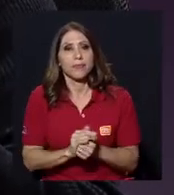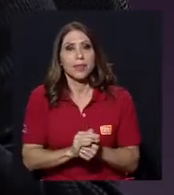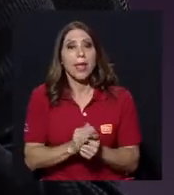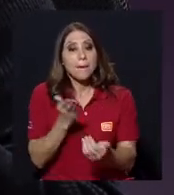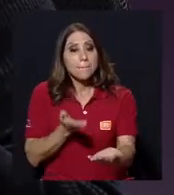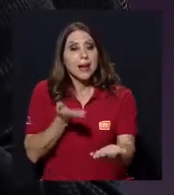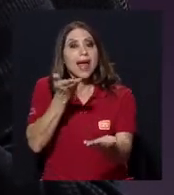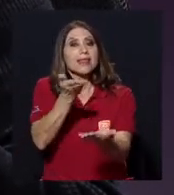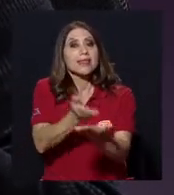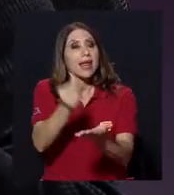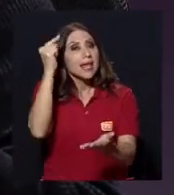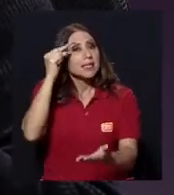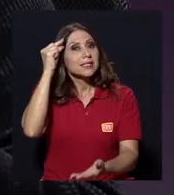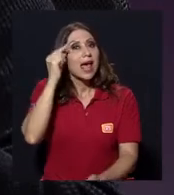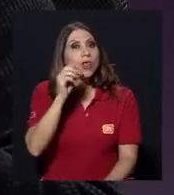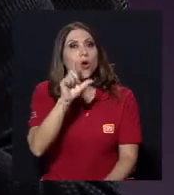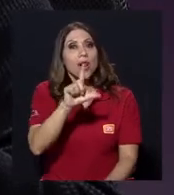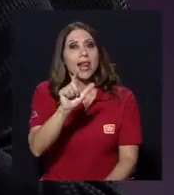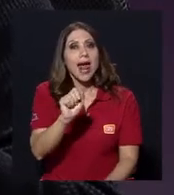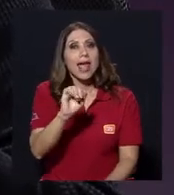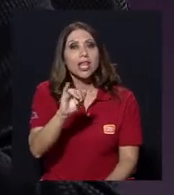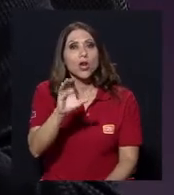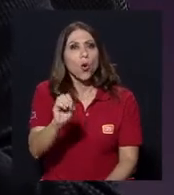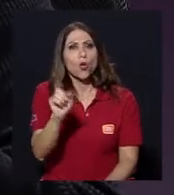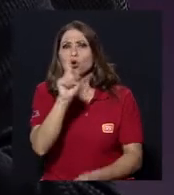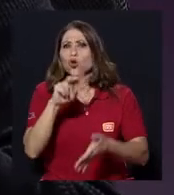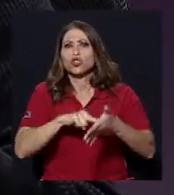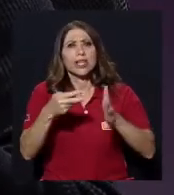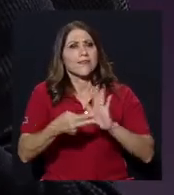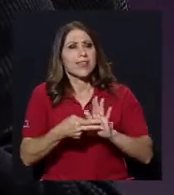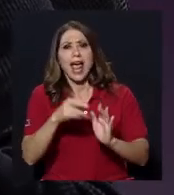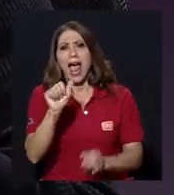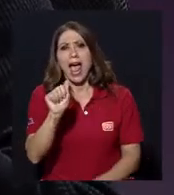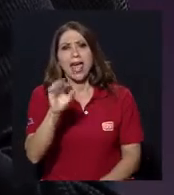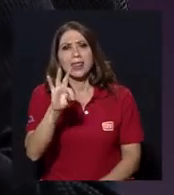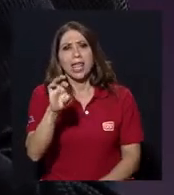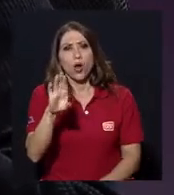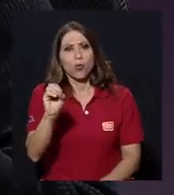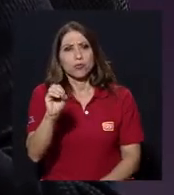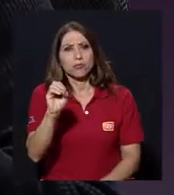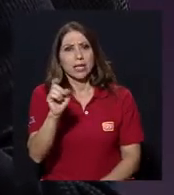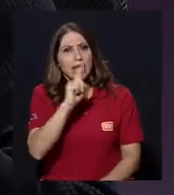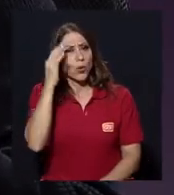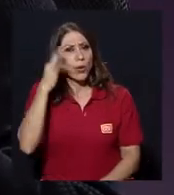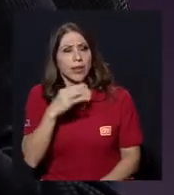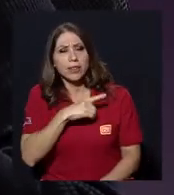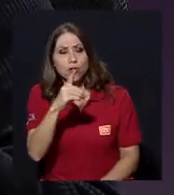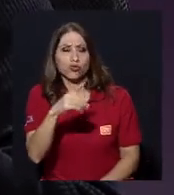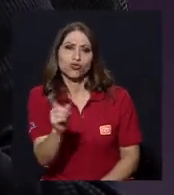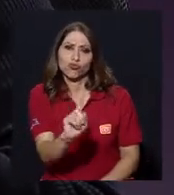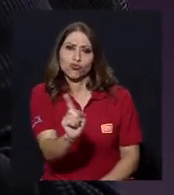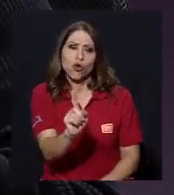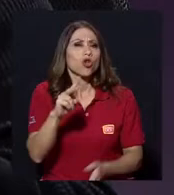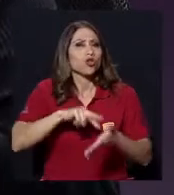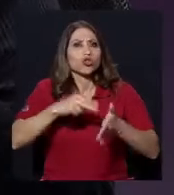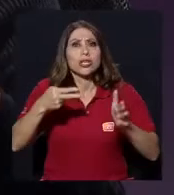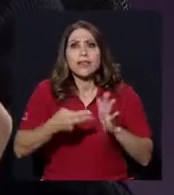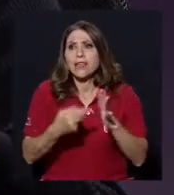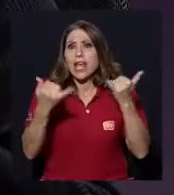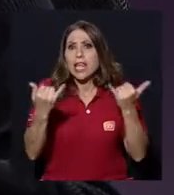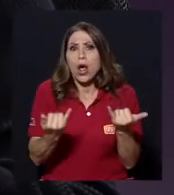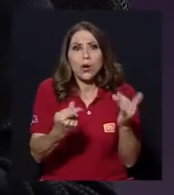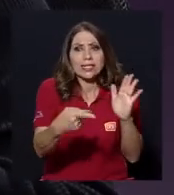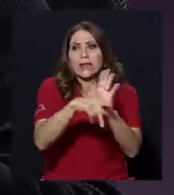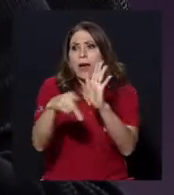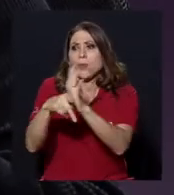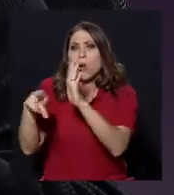Plantear un Estado laico no es plantear un Estado ateo, ¿verdad? Es decir, no es que de repente se va a prohibir